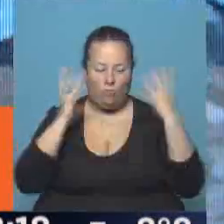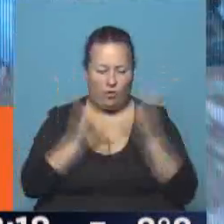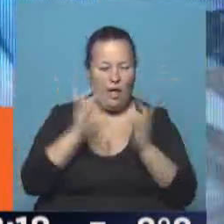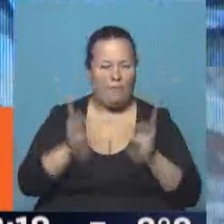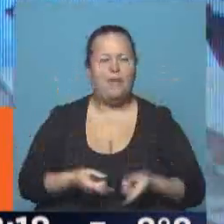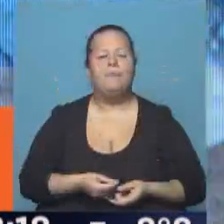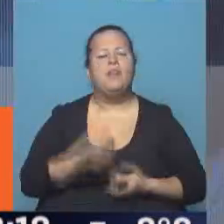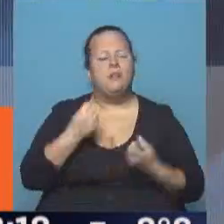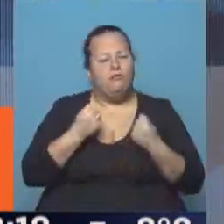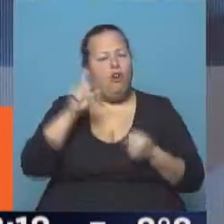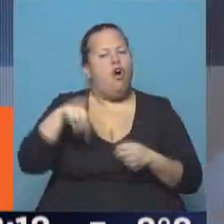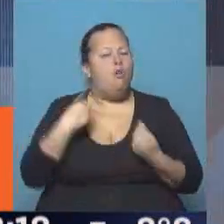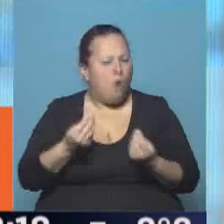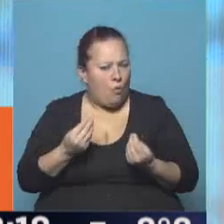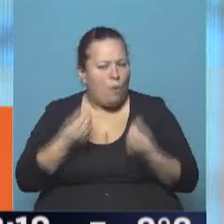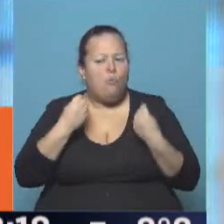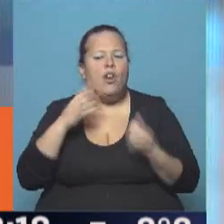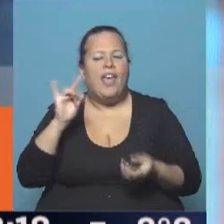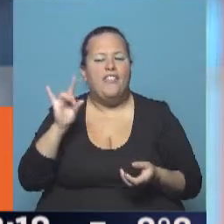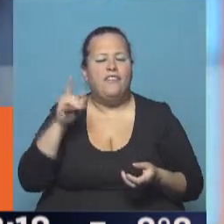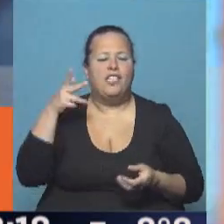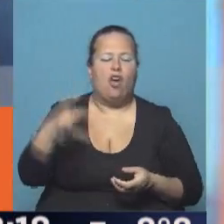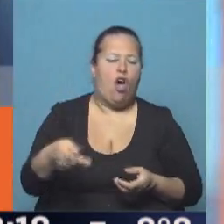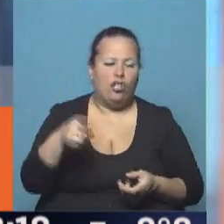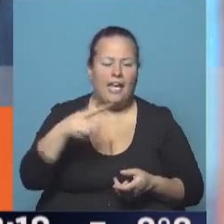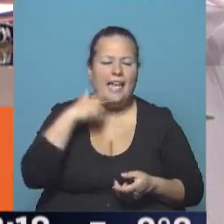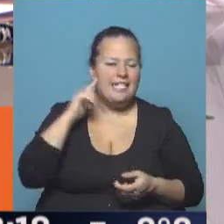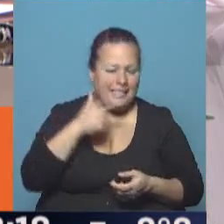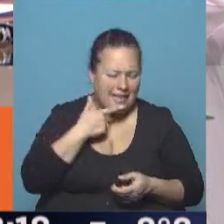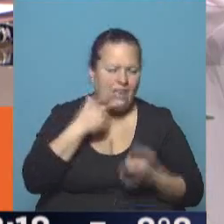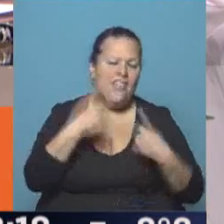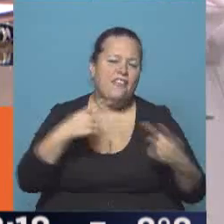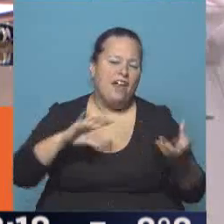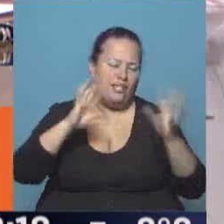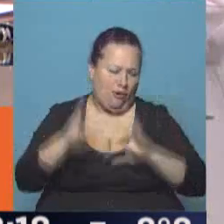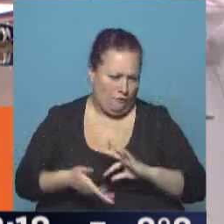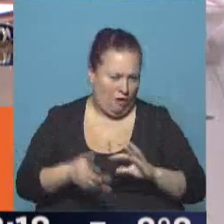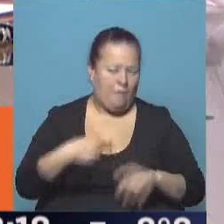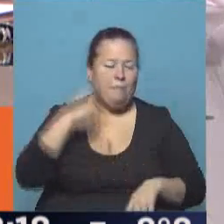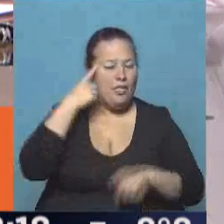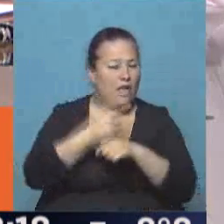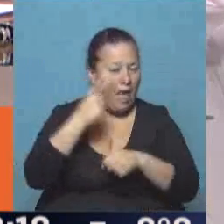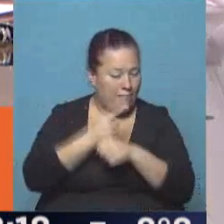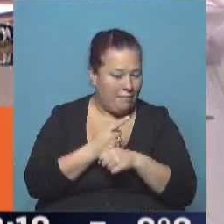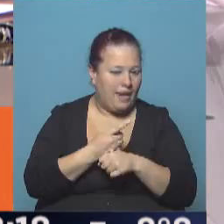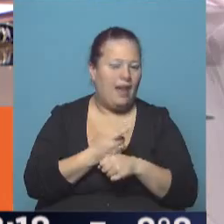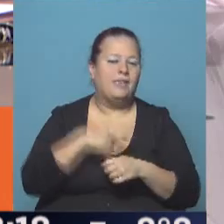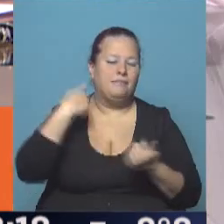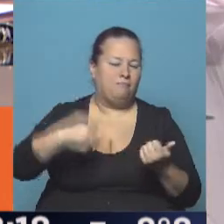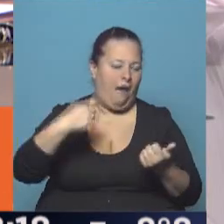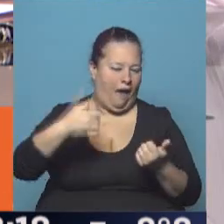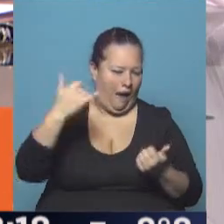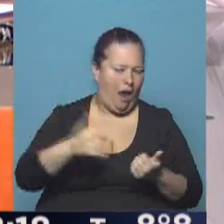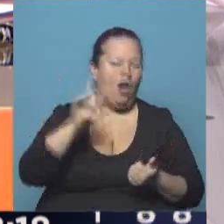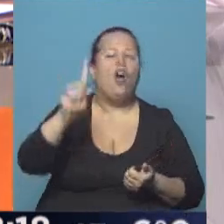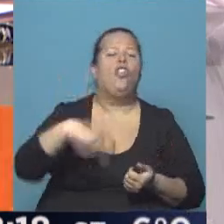los hace tan fuertes? ¿Por qué es tan difícil frenar a ISIS? Hay varias razones. Me parece que la principal es el financiamiento que tienen. ¿De